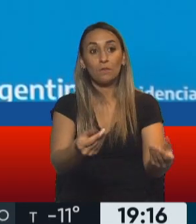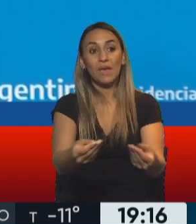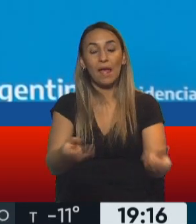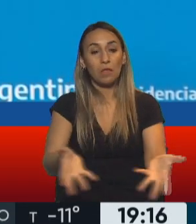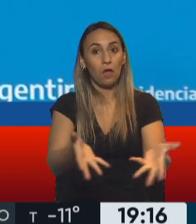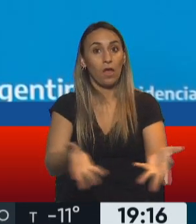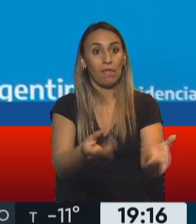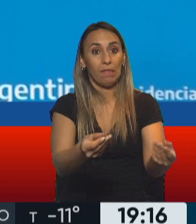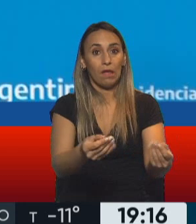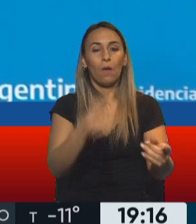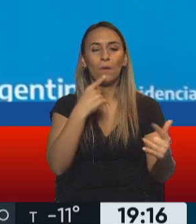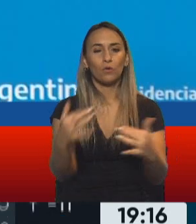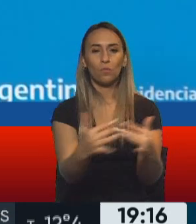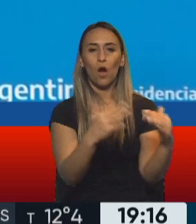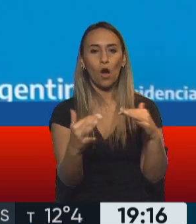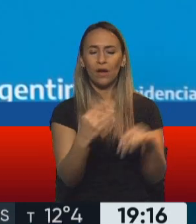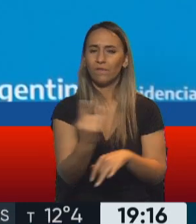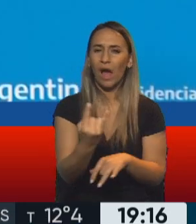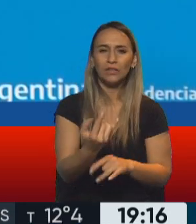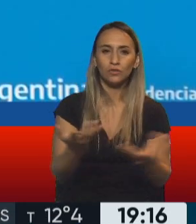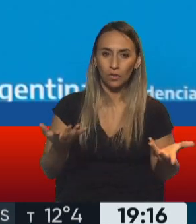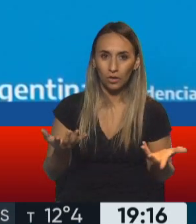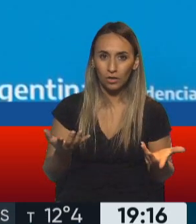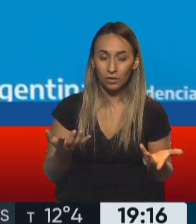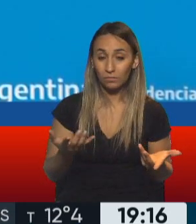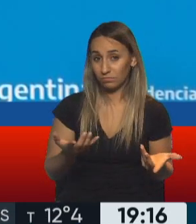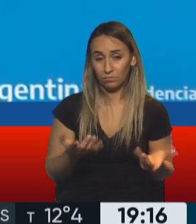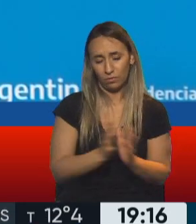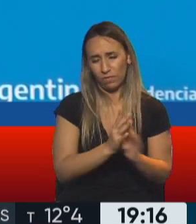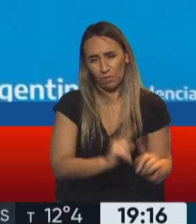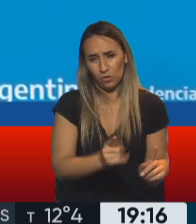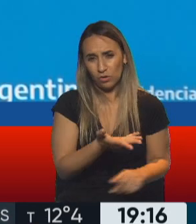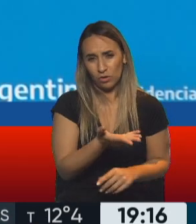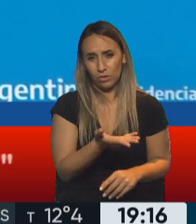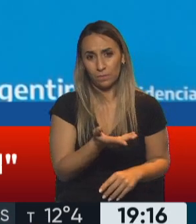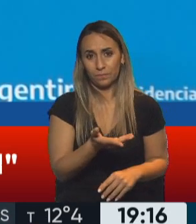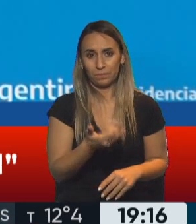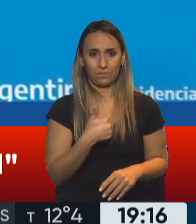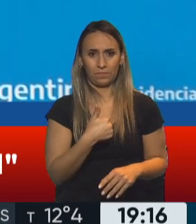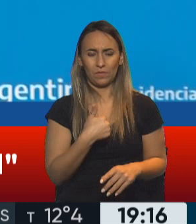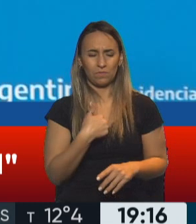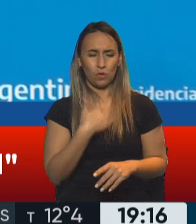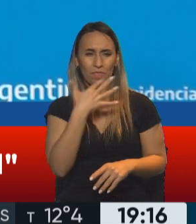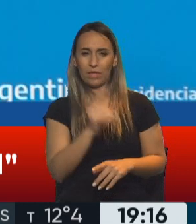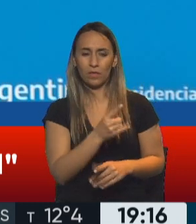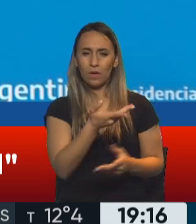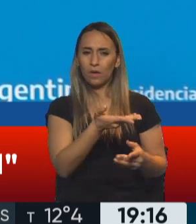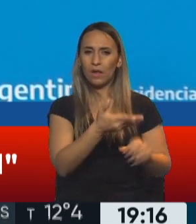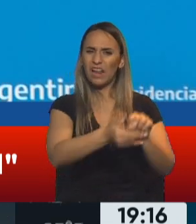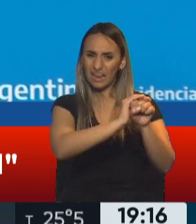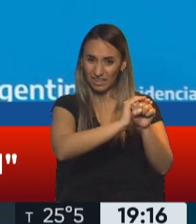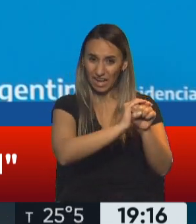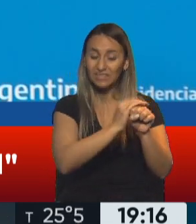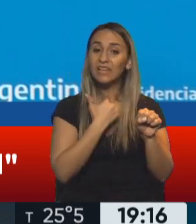de generar rumores o de generar falsas expectativas, porque pareciera, lo que no nos queda muy claro es si eso de Horacio Rodríguez Larreta es